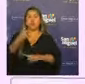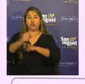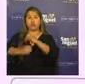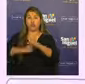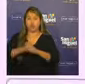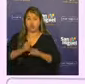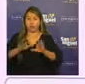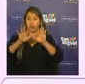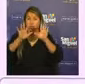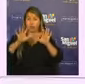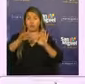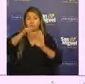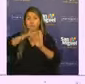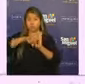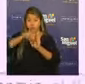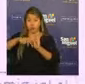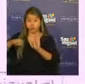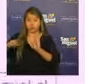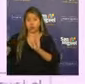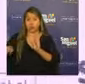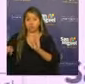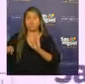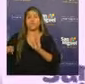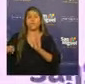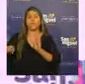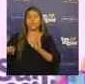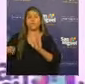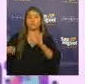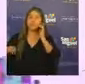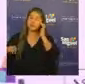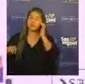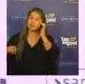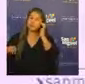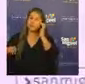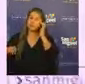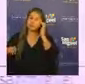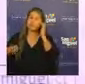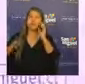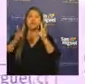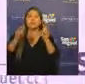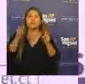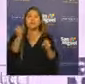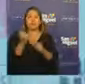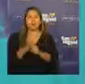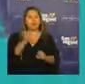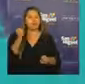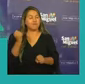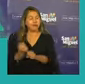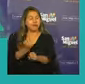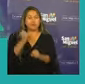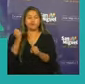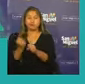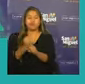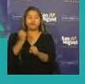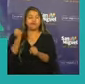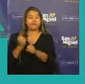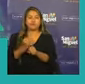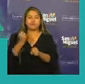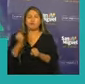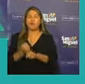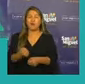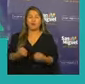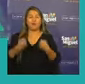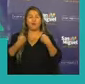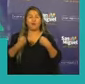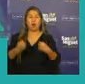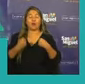2 años, 10 meses, contaba ahí, hemos tenido un trabajo arduo, un trabajo muy